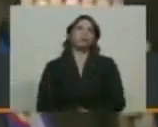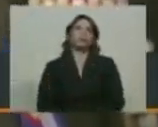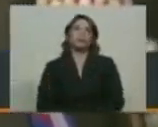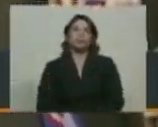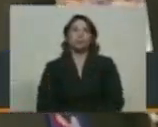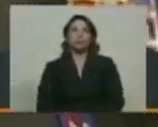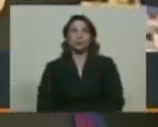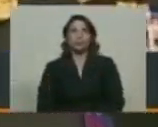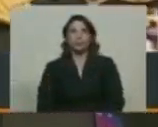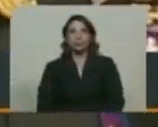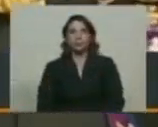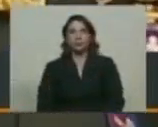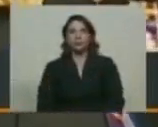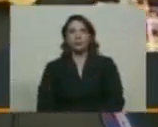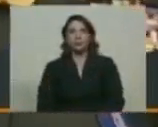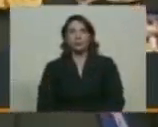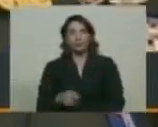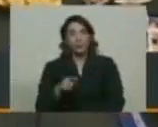a perseverar